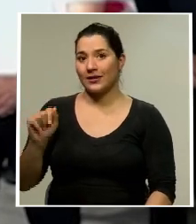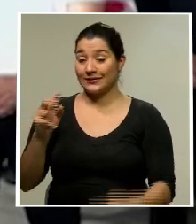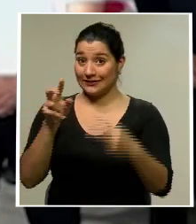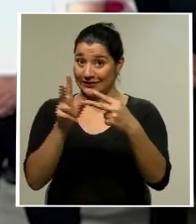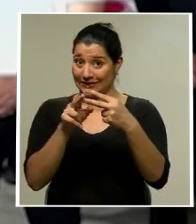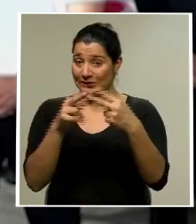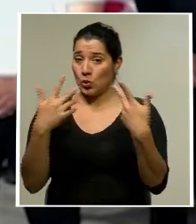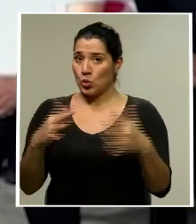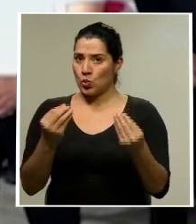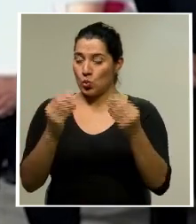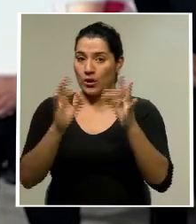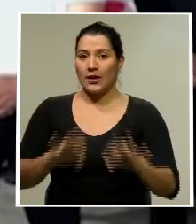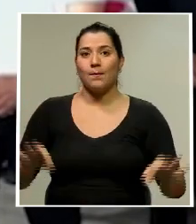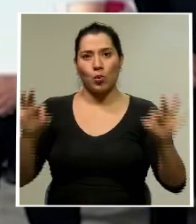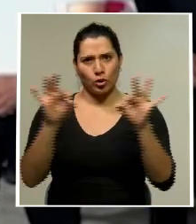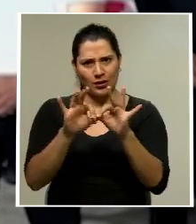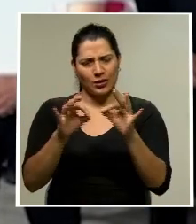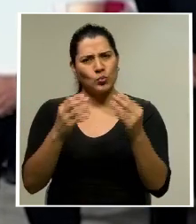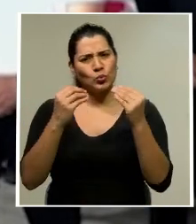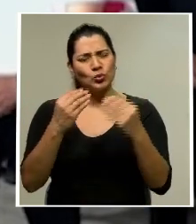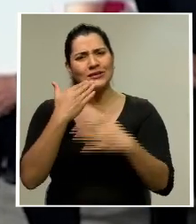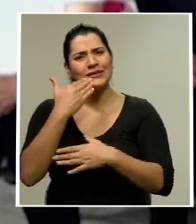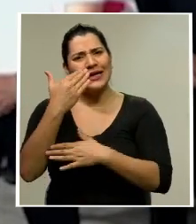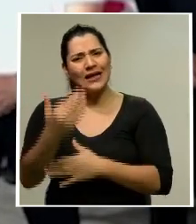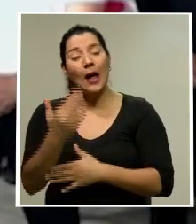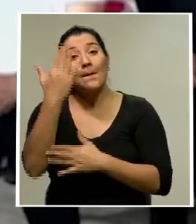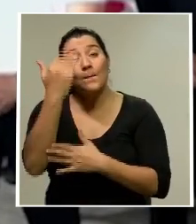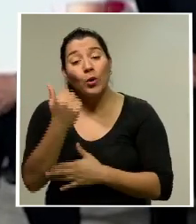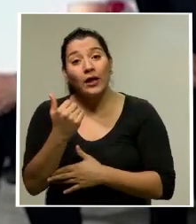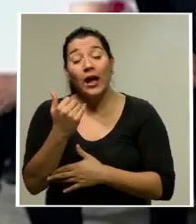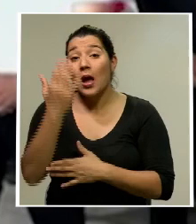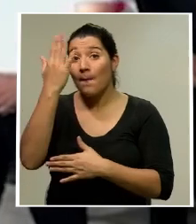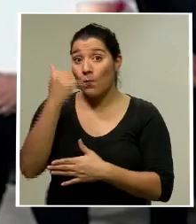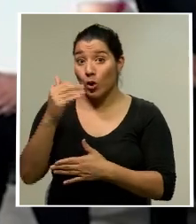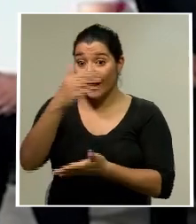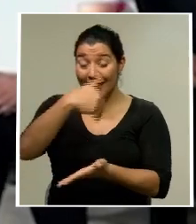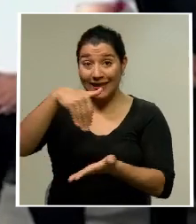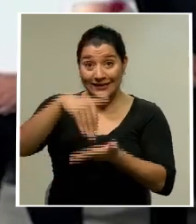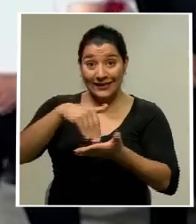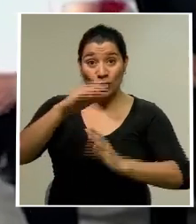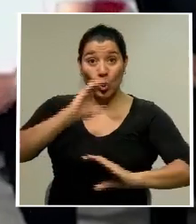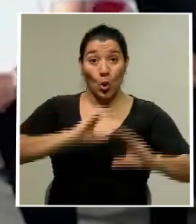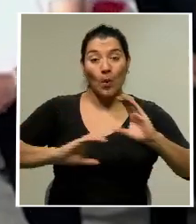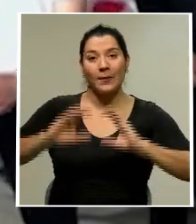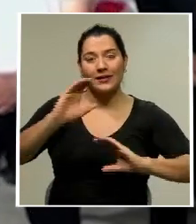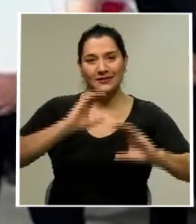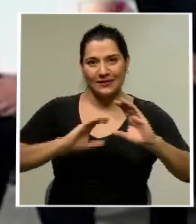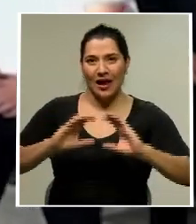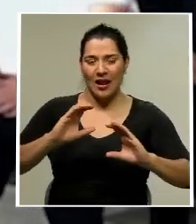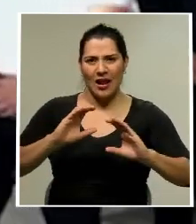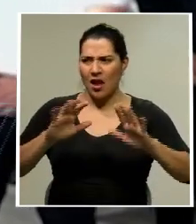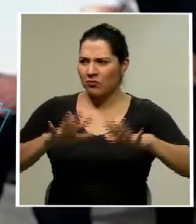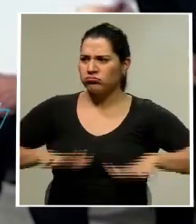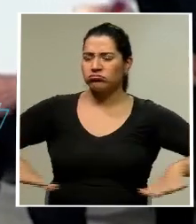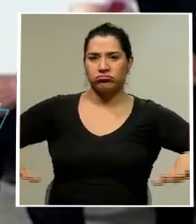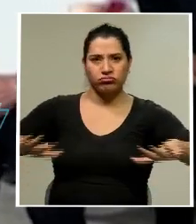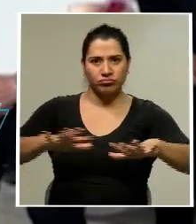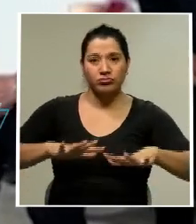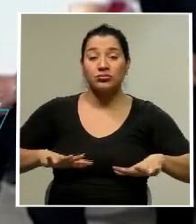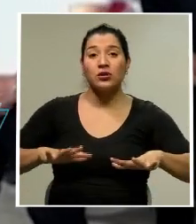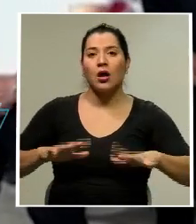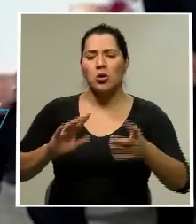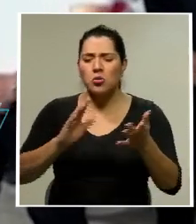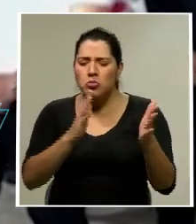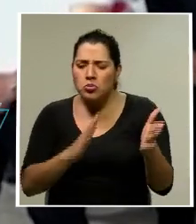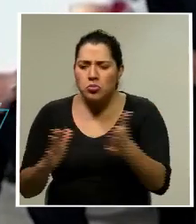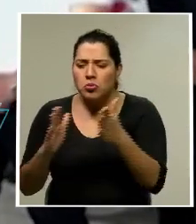importantes. Agradecemos mucho porque en este centro comercial las instalaciones se han dispuesto para que con